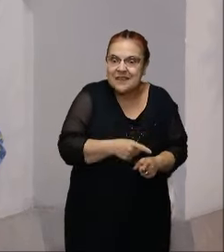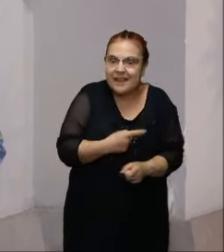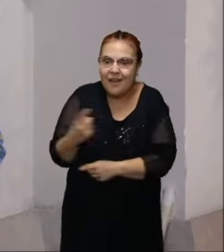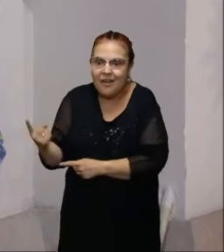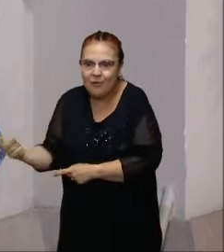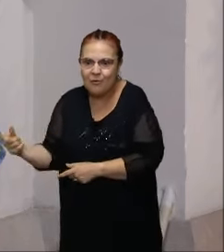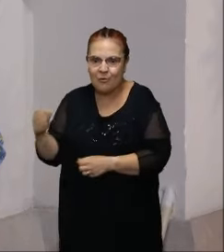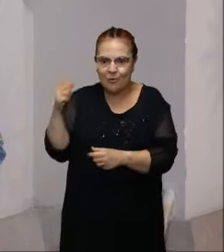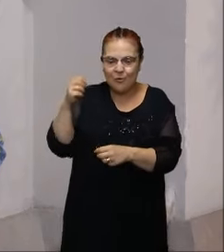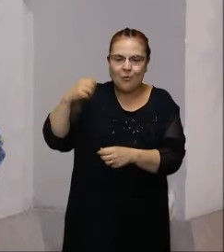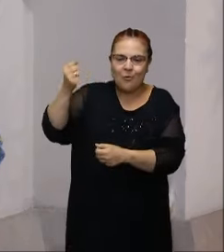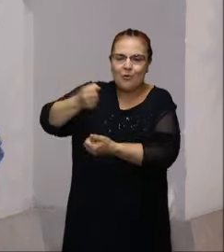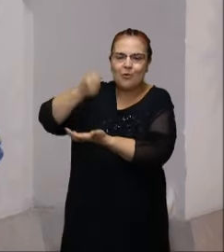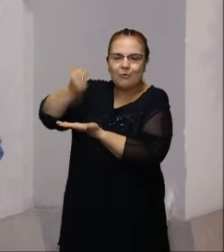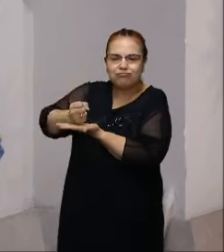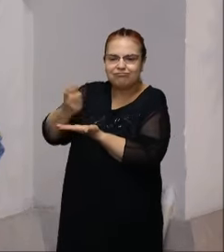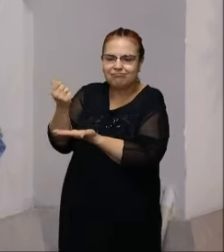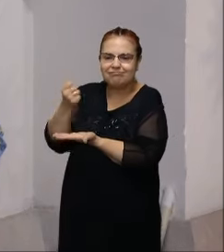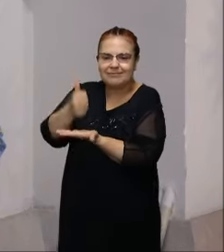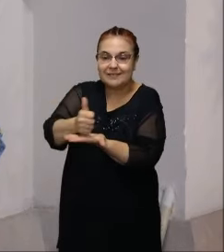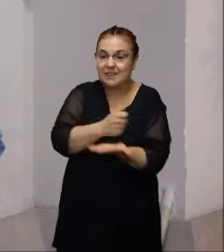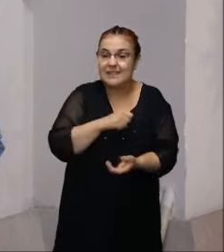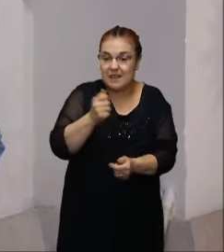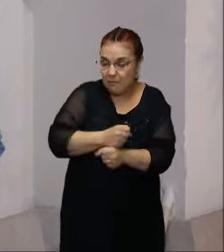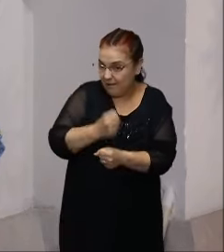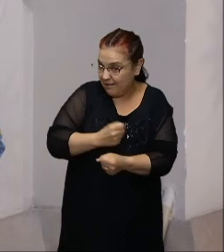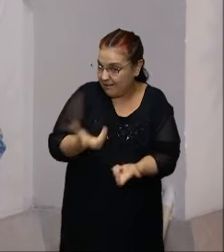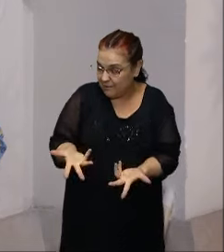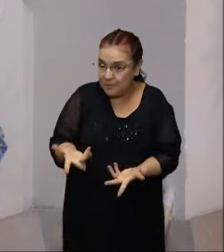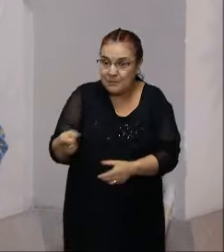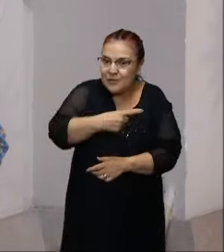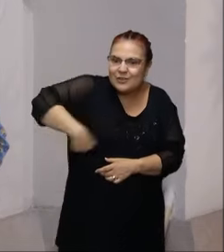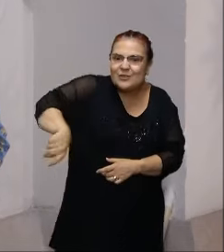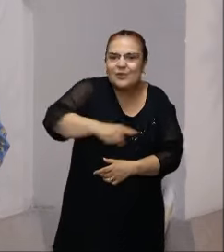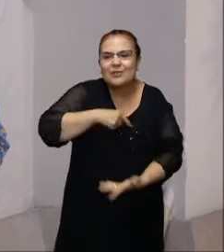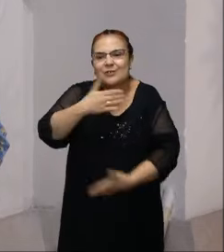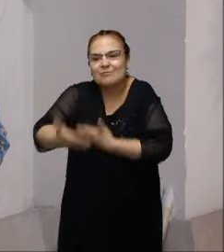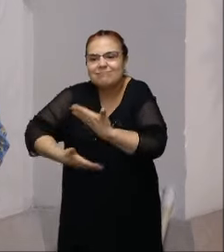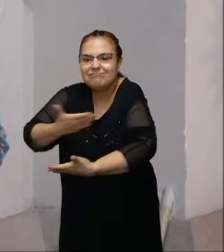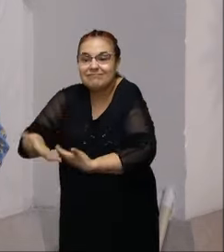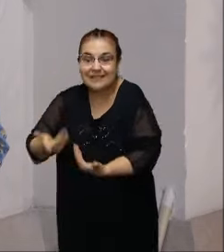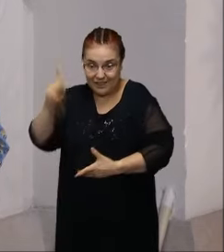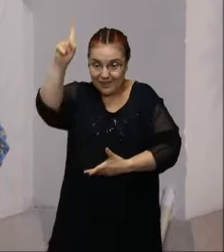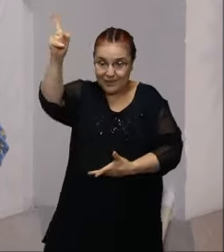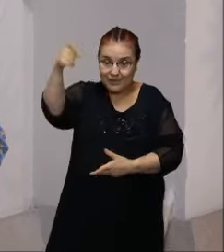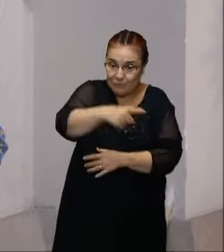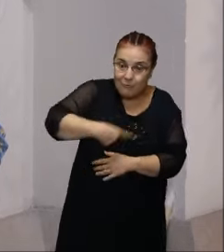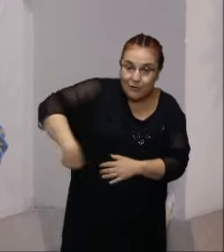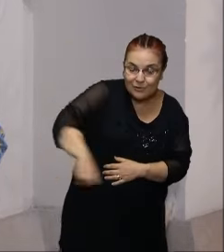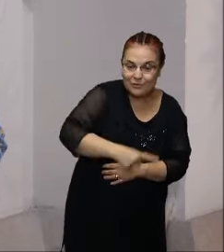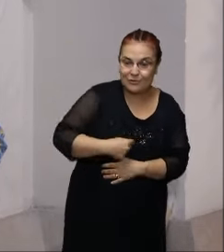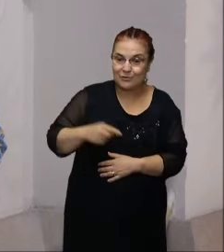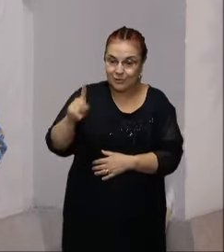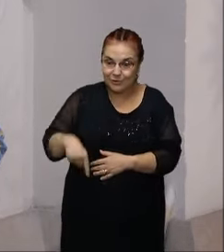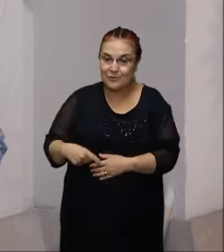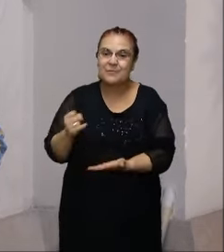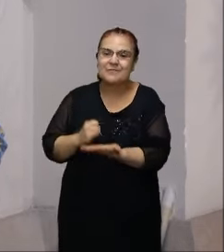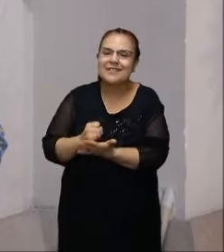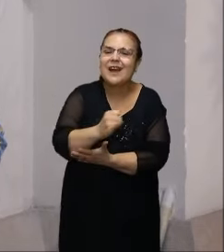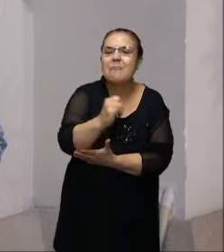salario según lo que haya trabajado. Nosotros somos colaboradores de Dios, y vosotros, campo